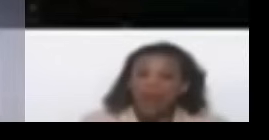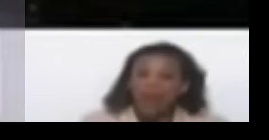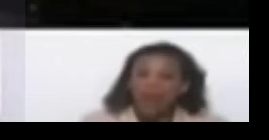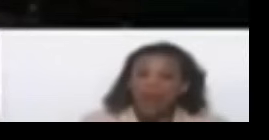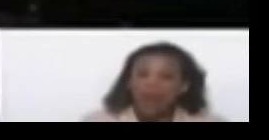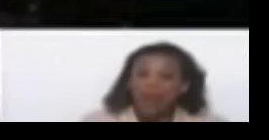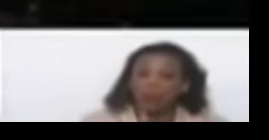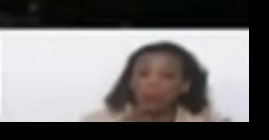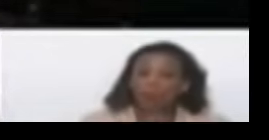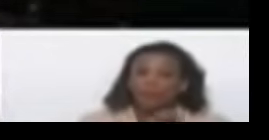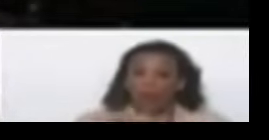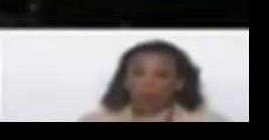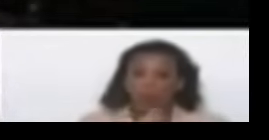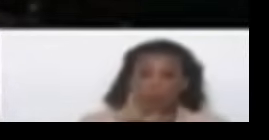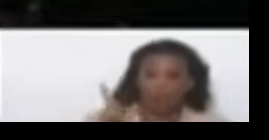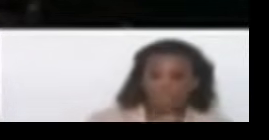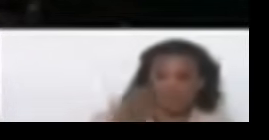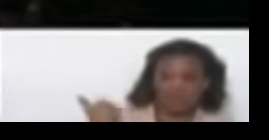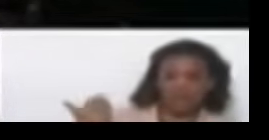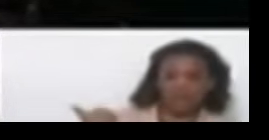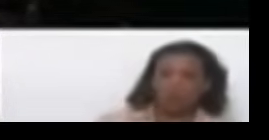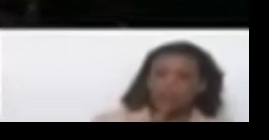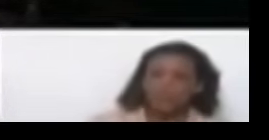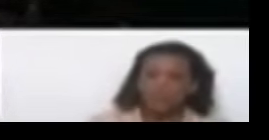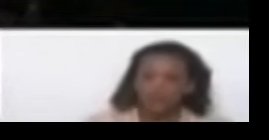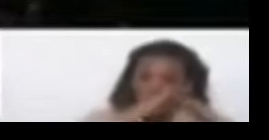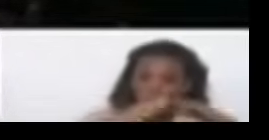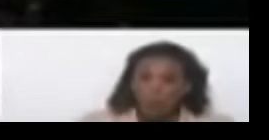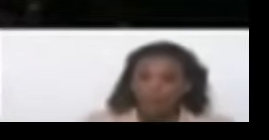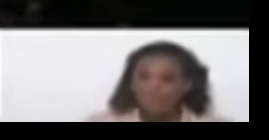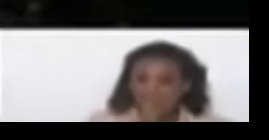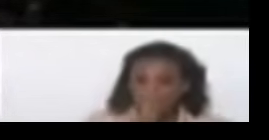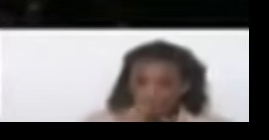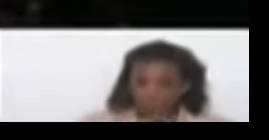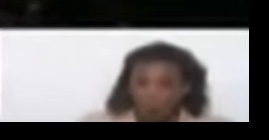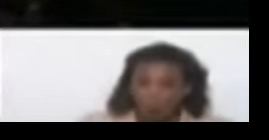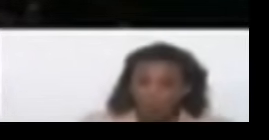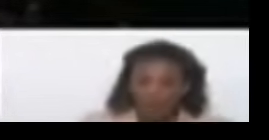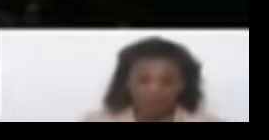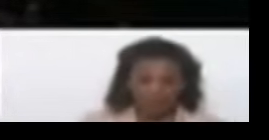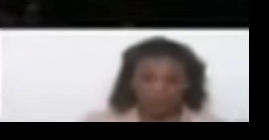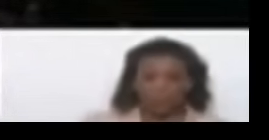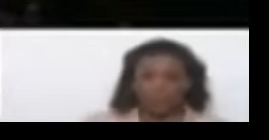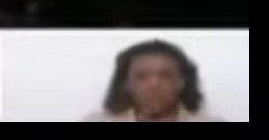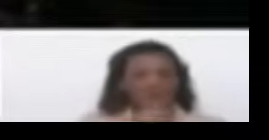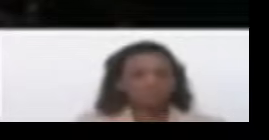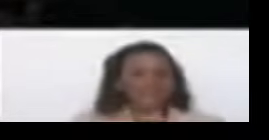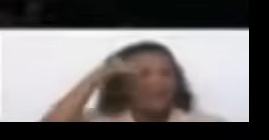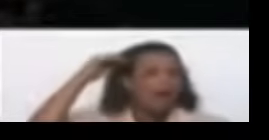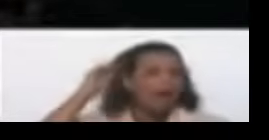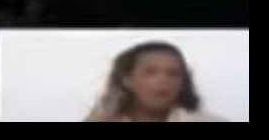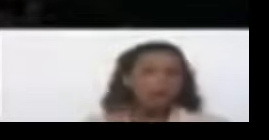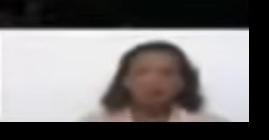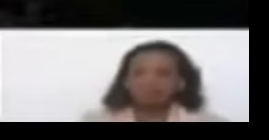York Nicolás Maduro Hace algunos minutos acaba de afirmar que María Corina Machado se habría ido de